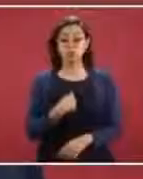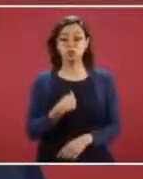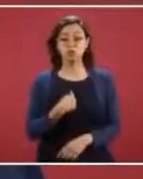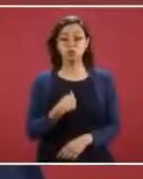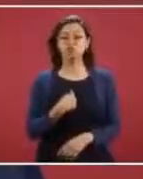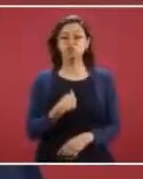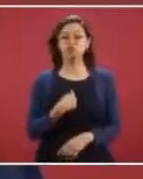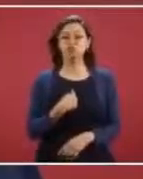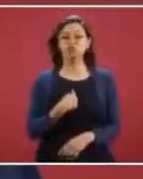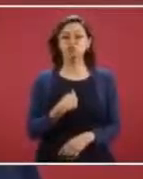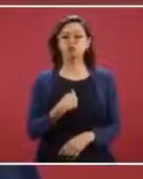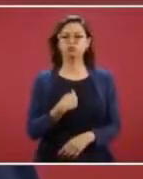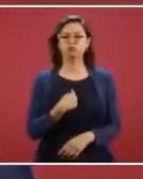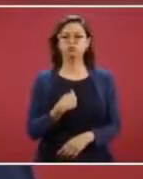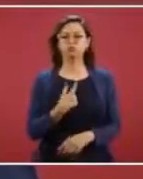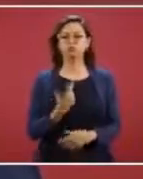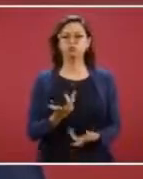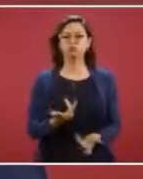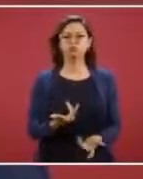no quiero